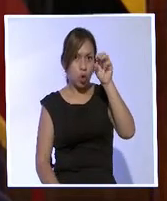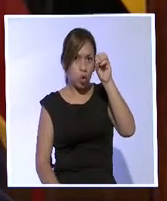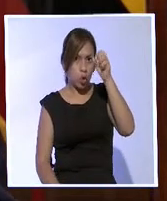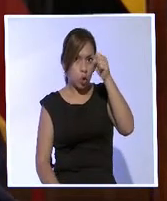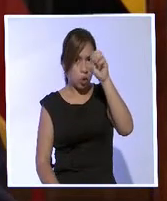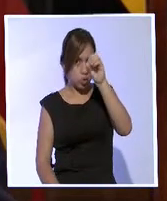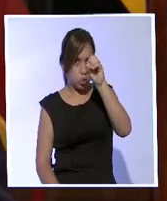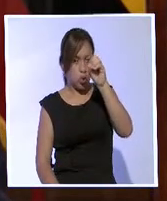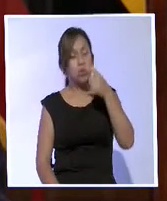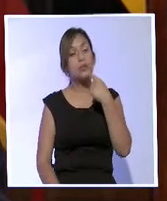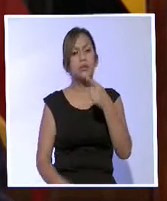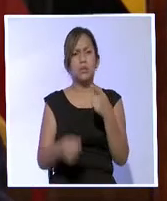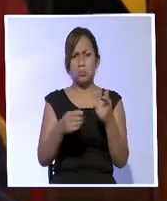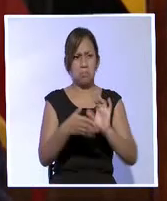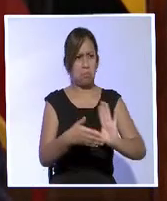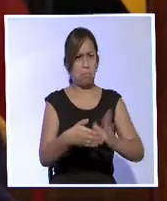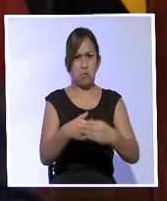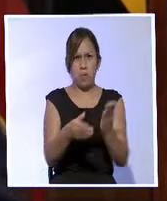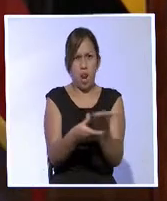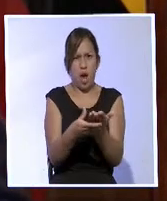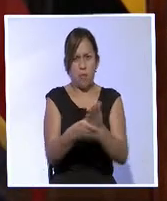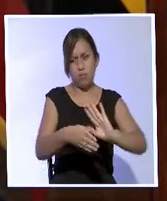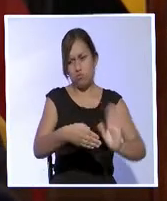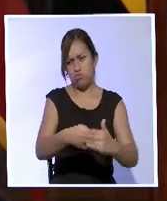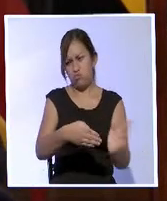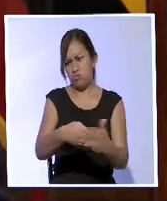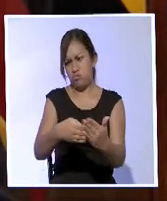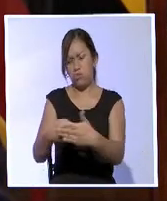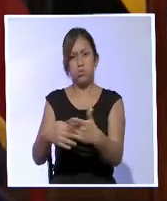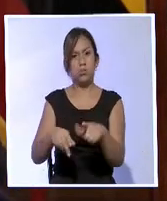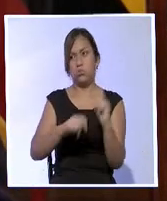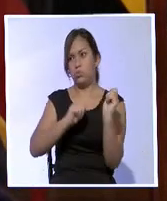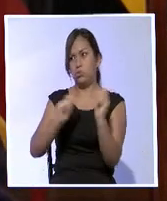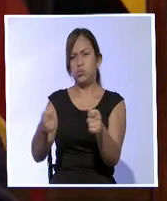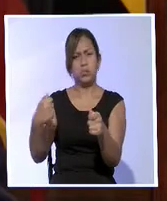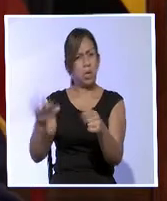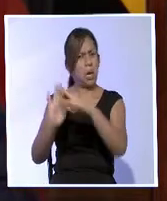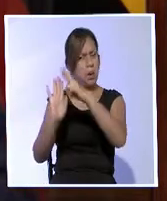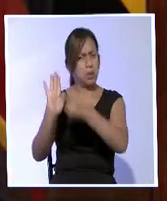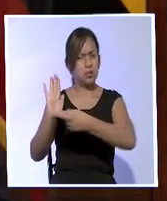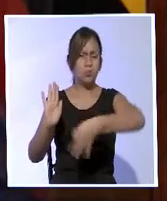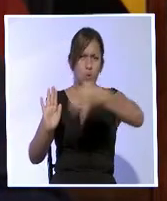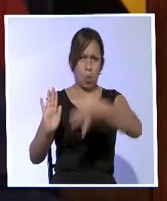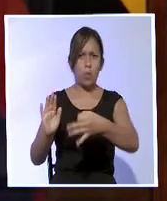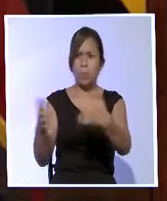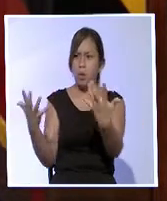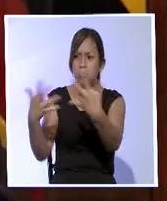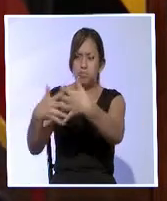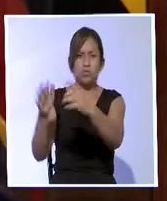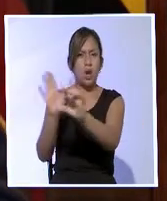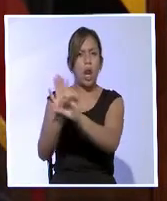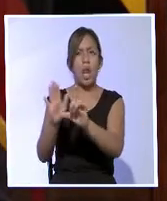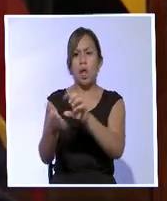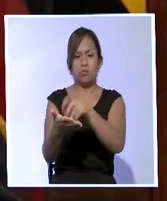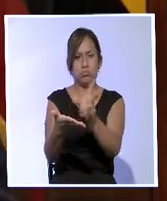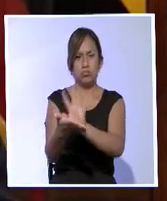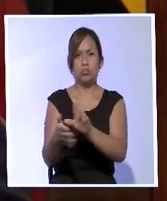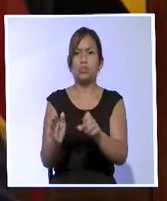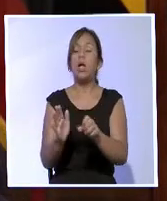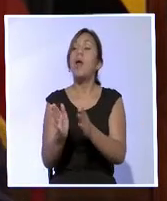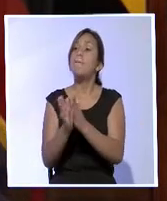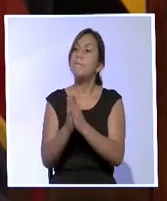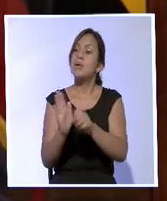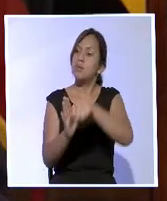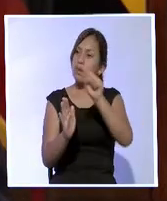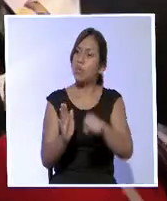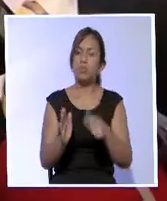documentos cumplen con los requisitos tal como lo establece la ley orgánica de la función legislativa por ende el pedido de juicio político debe